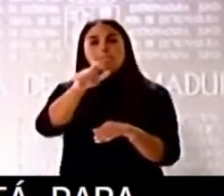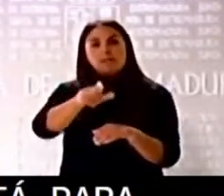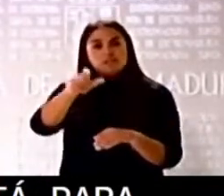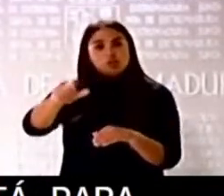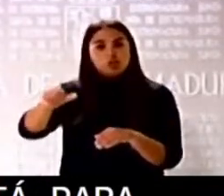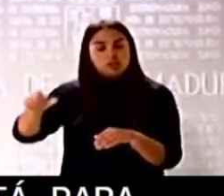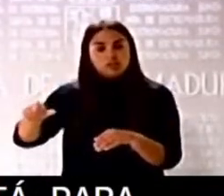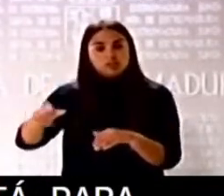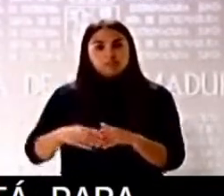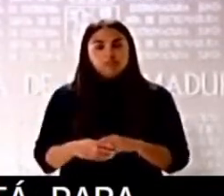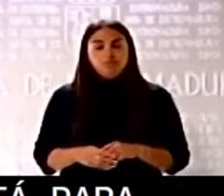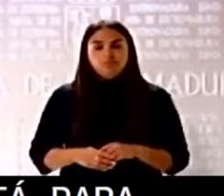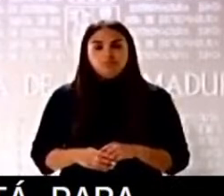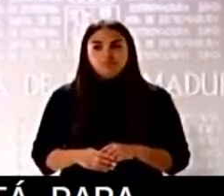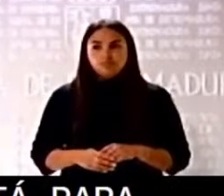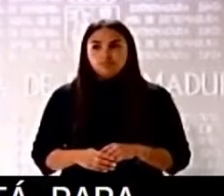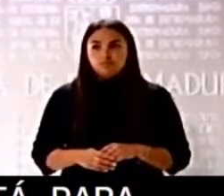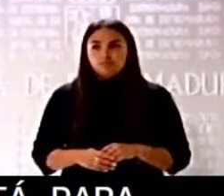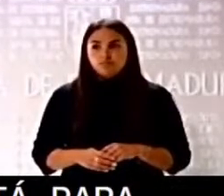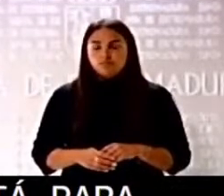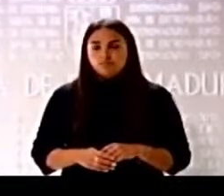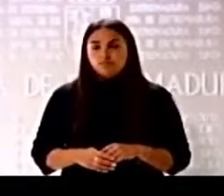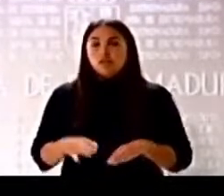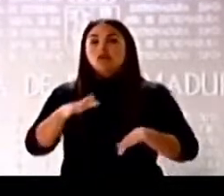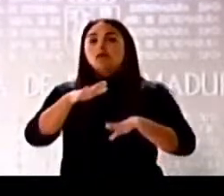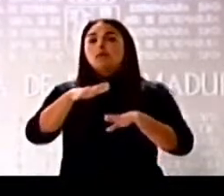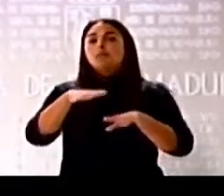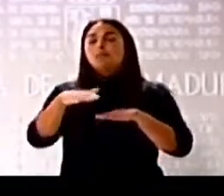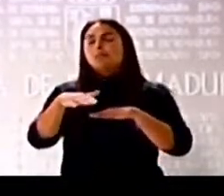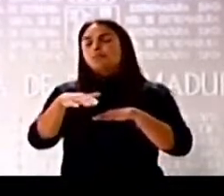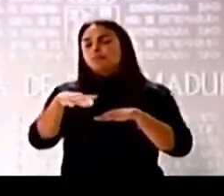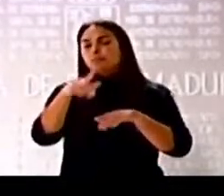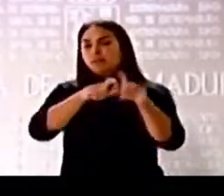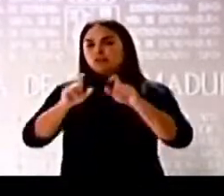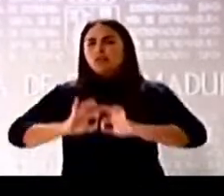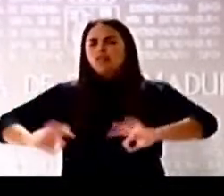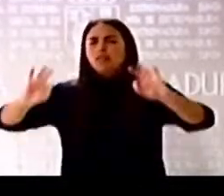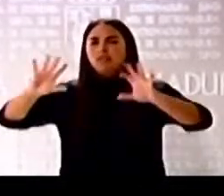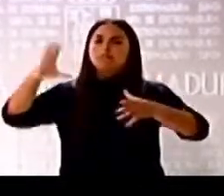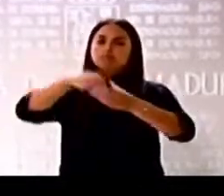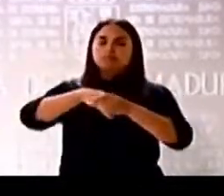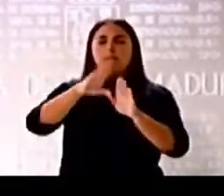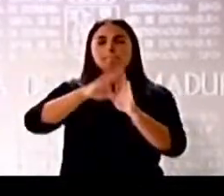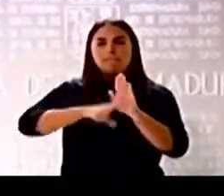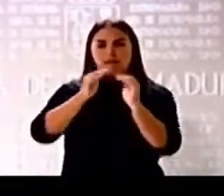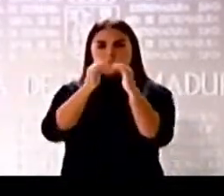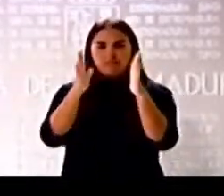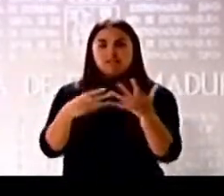especialmente vulnerables incluidas en el Plan de Vivienda